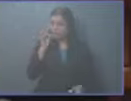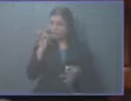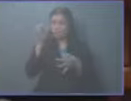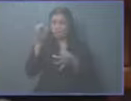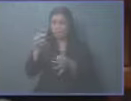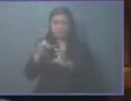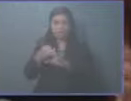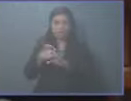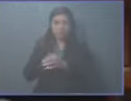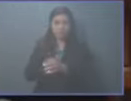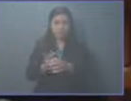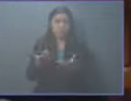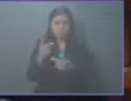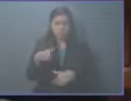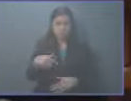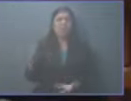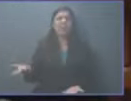ayer?